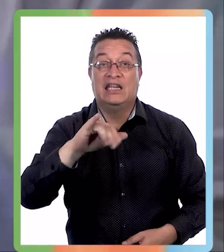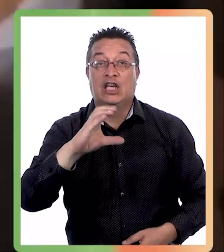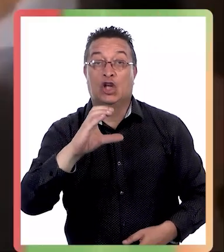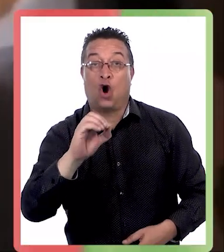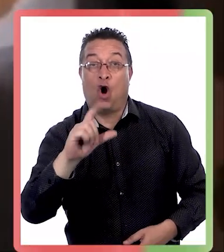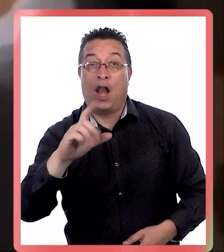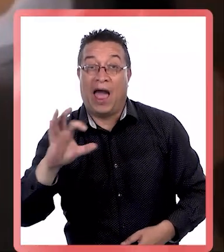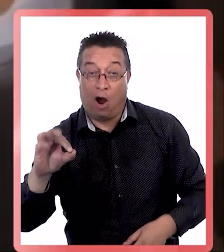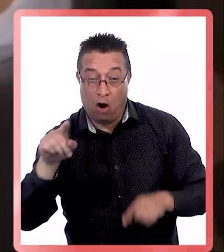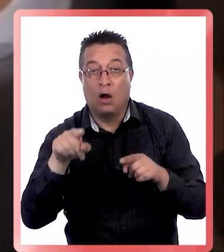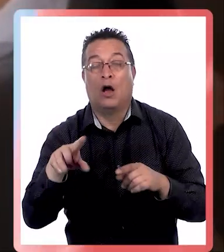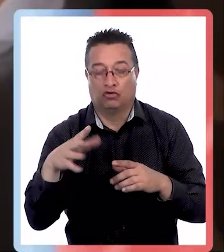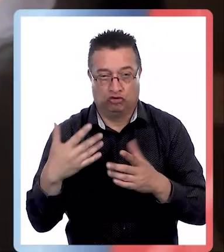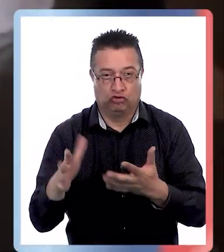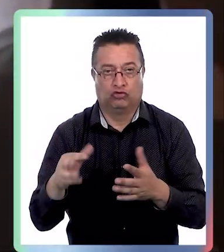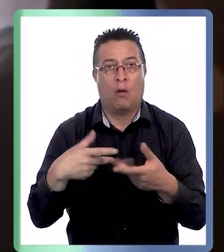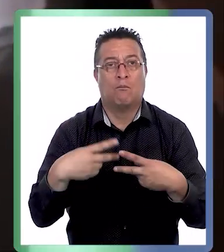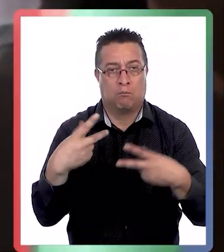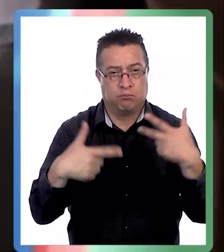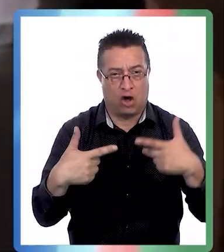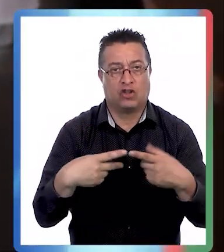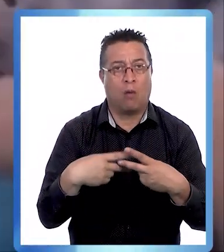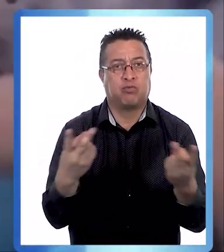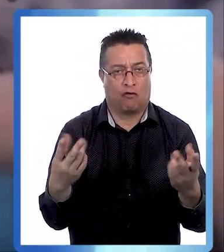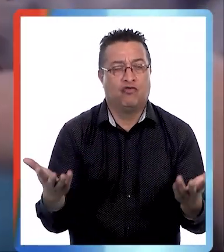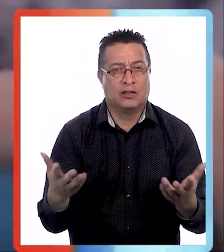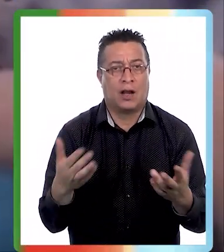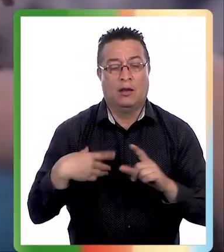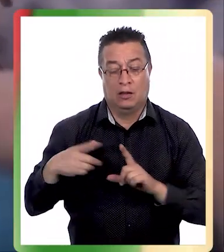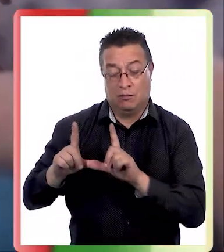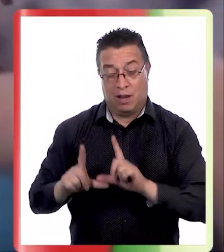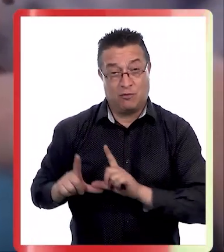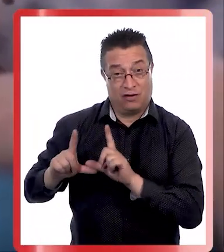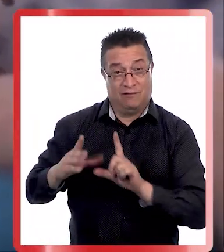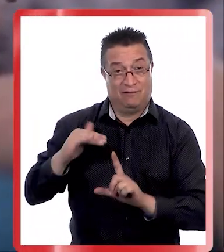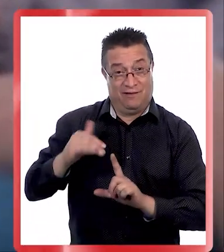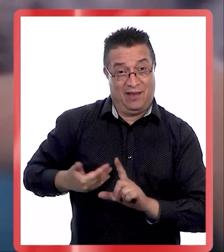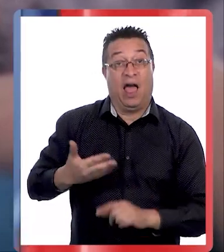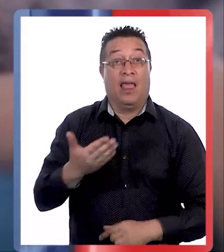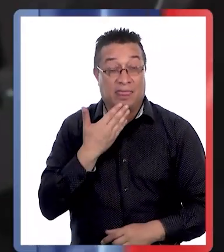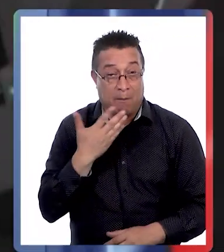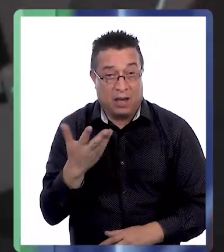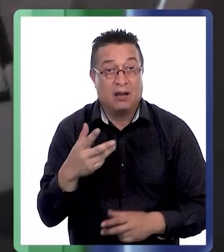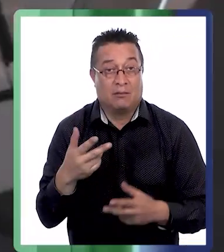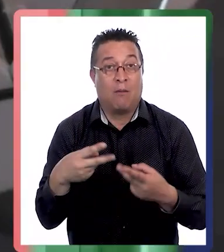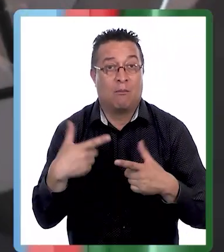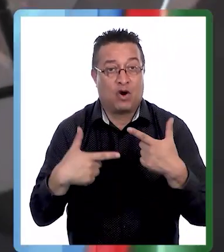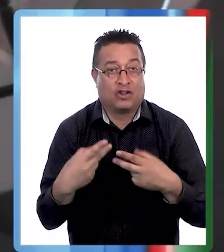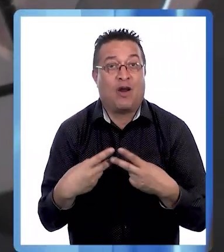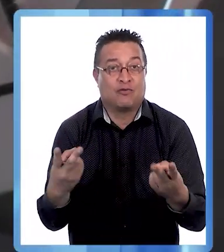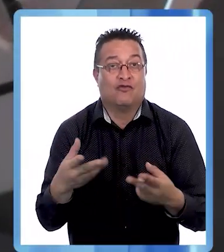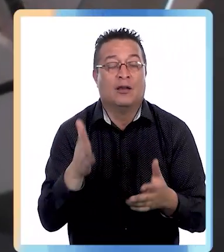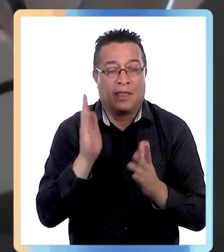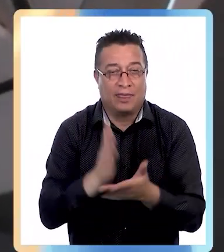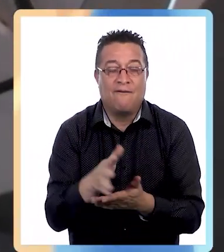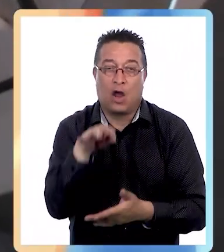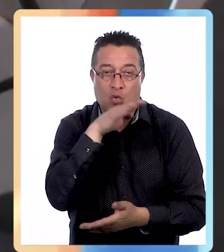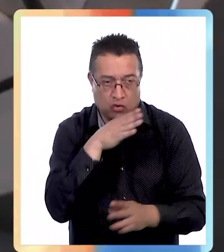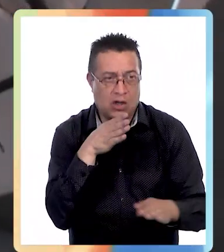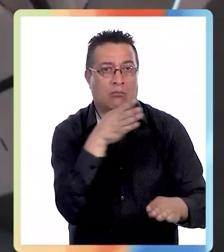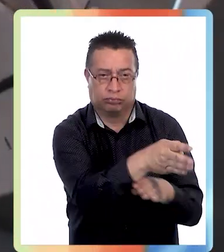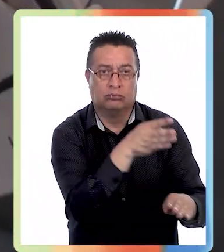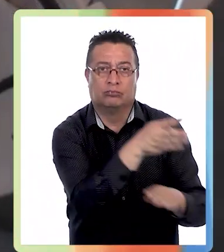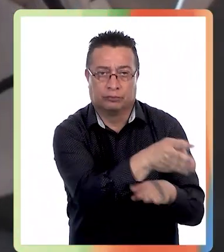la mamografía también es parte de una política pública y hay que tener la oportunidad de usarlos porque son